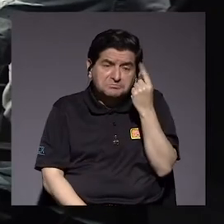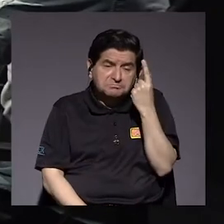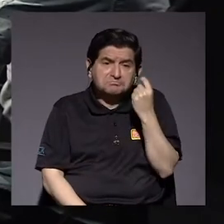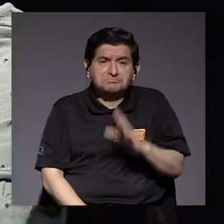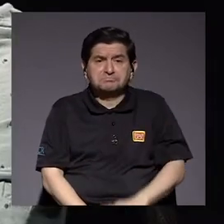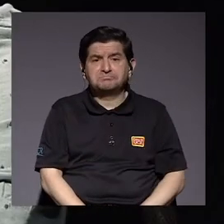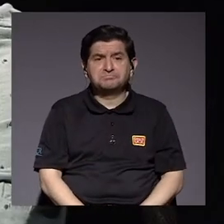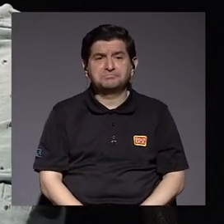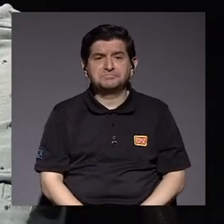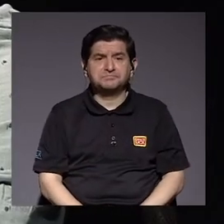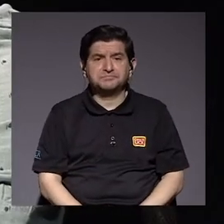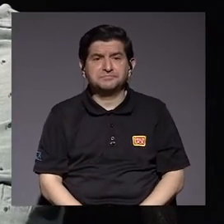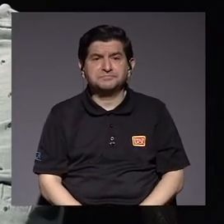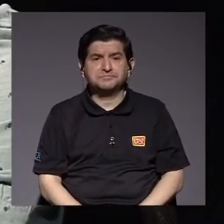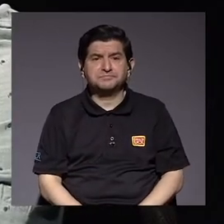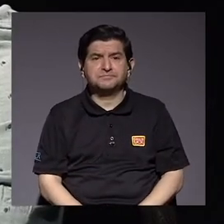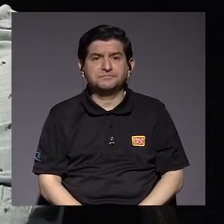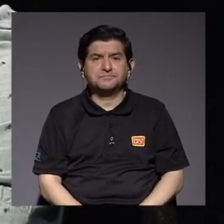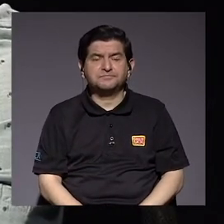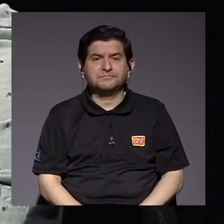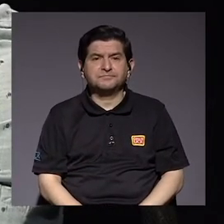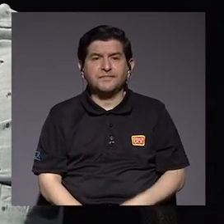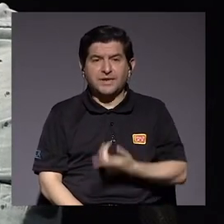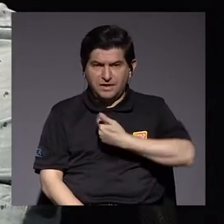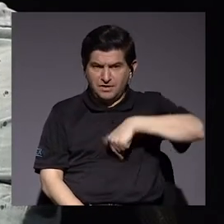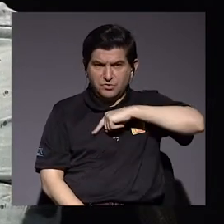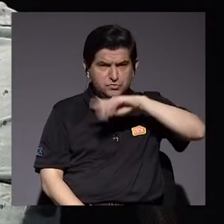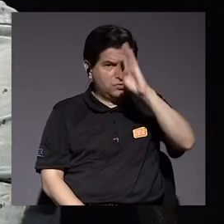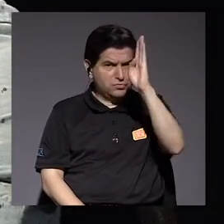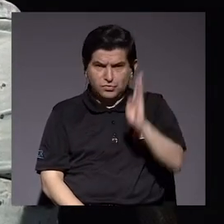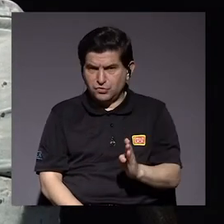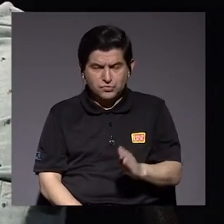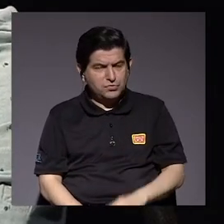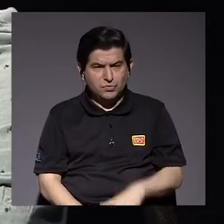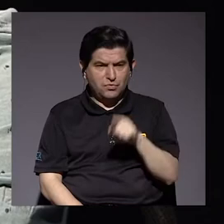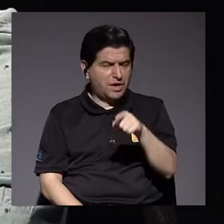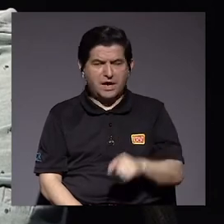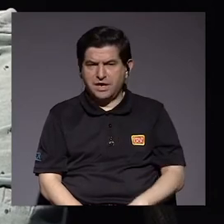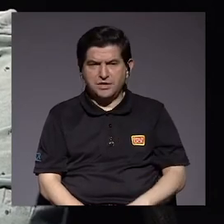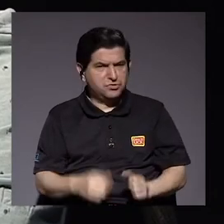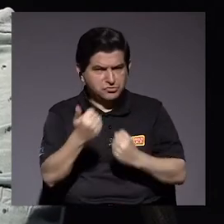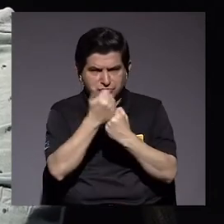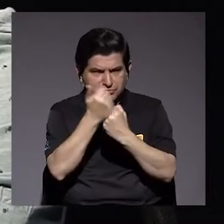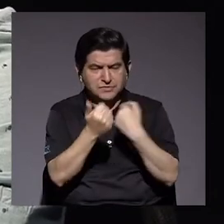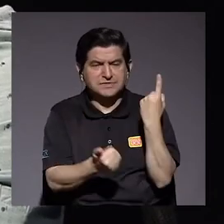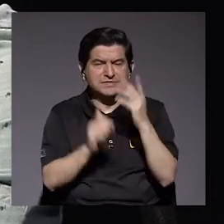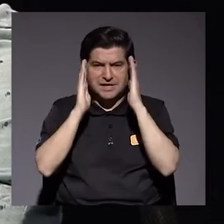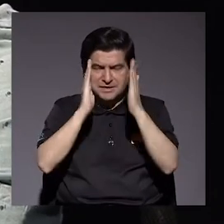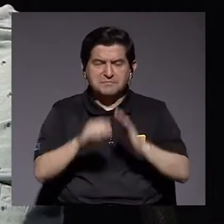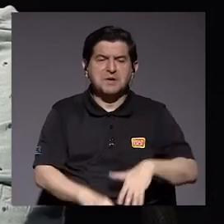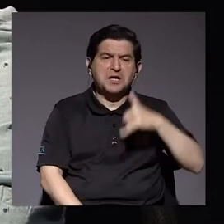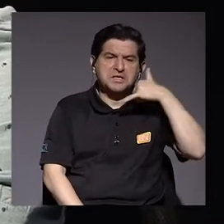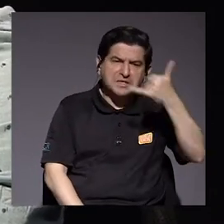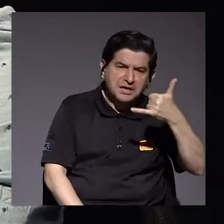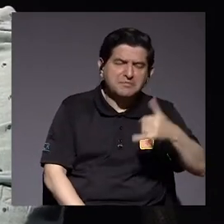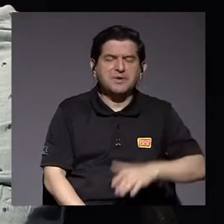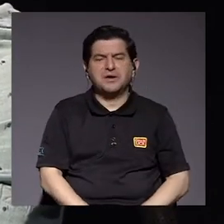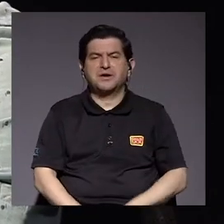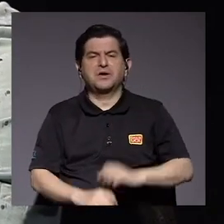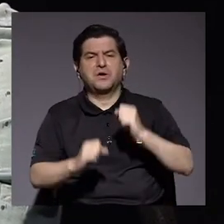comprensible. Entonces, bueno, nosotros nunca los hemos desamparado. Siempre hemos estado pendientes por teléfono, por